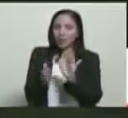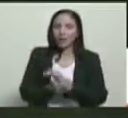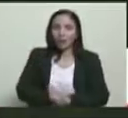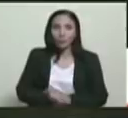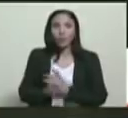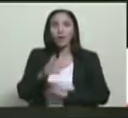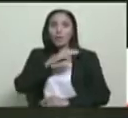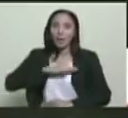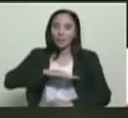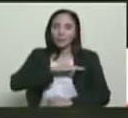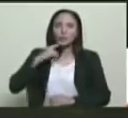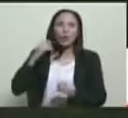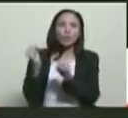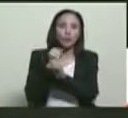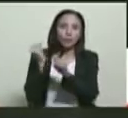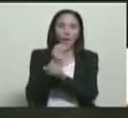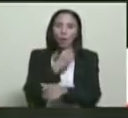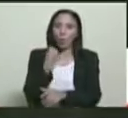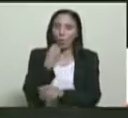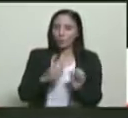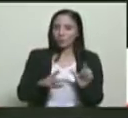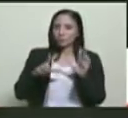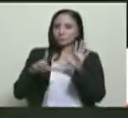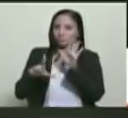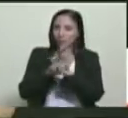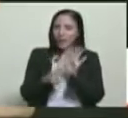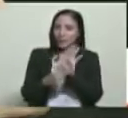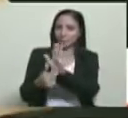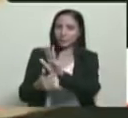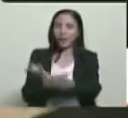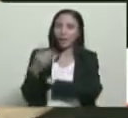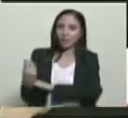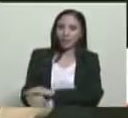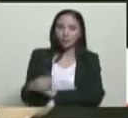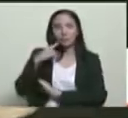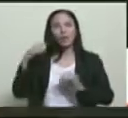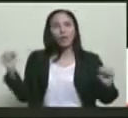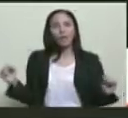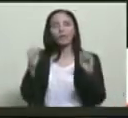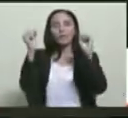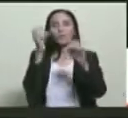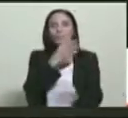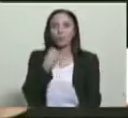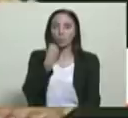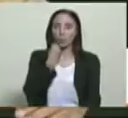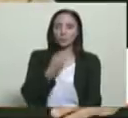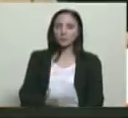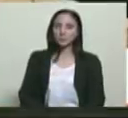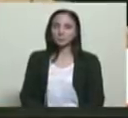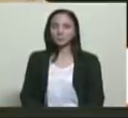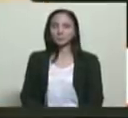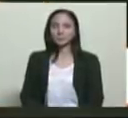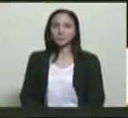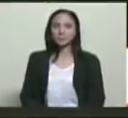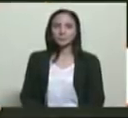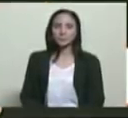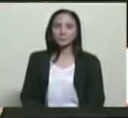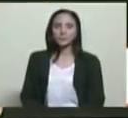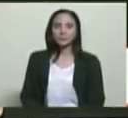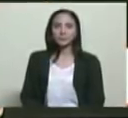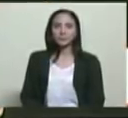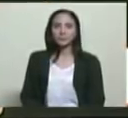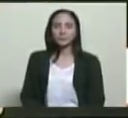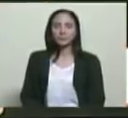la misión Chamba Juvenil y del derecho al estudio y al trabajo. ¡Que viva la gran misión Chamba Juvenil! ¡Que viva la patria